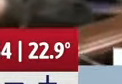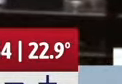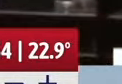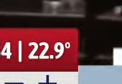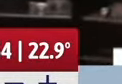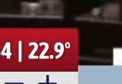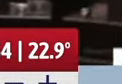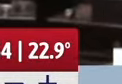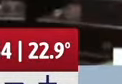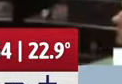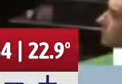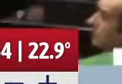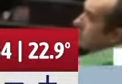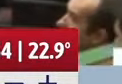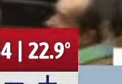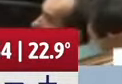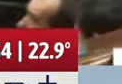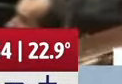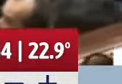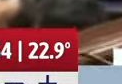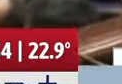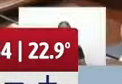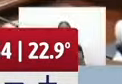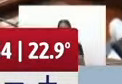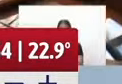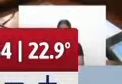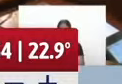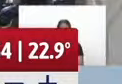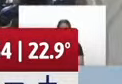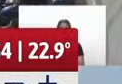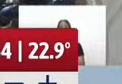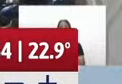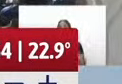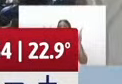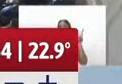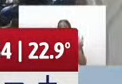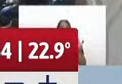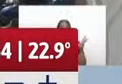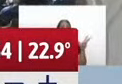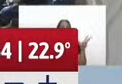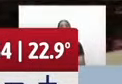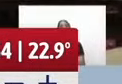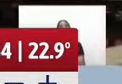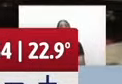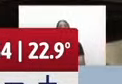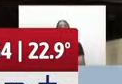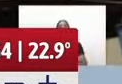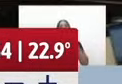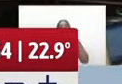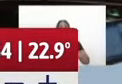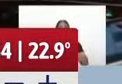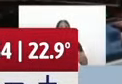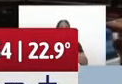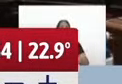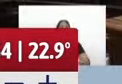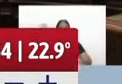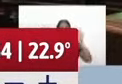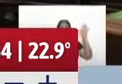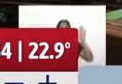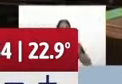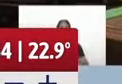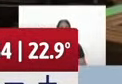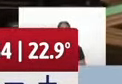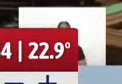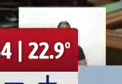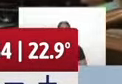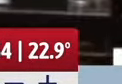por el cual nos aumentamos los sueldos, pase lo que pase. Y entonces está fijada la regla y nunca más se discute. Claro. El problema es que discutimos esto todo el tiempo. Carlos,